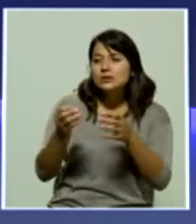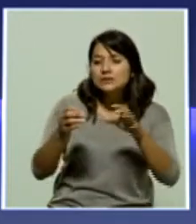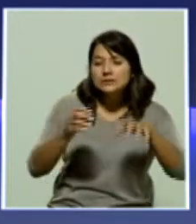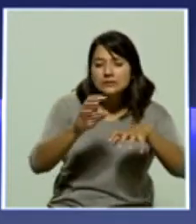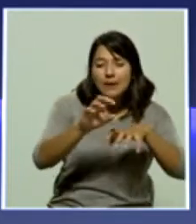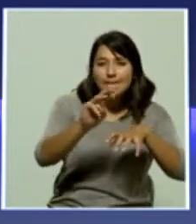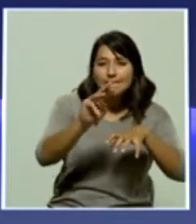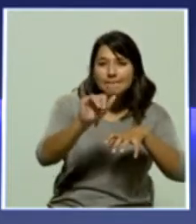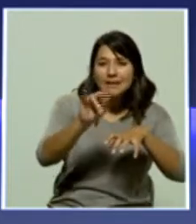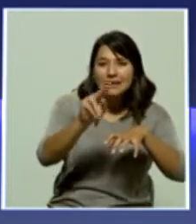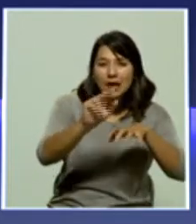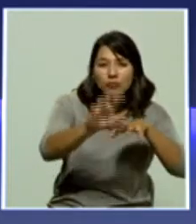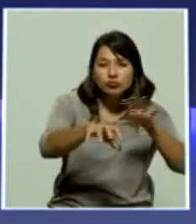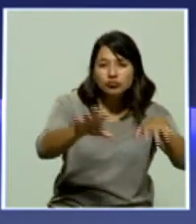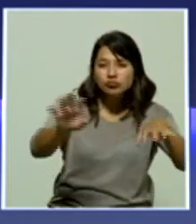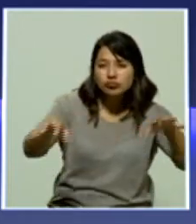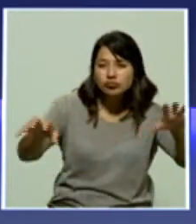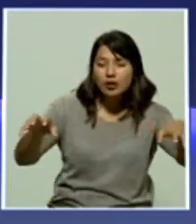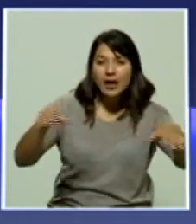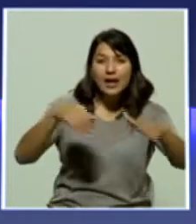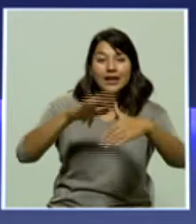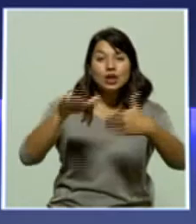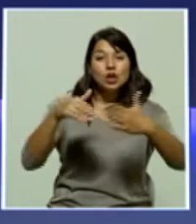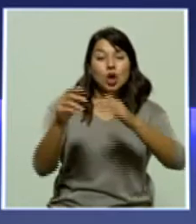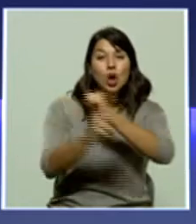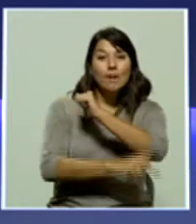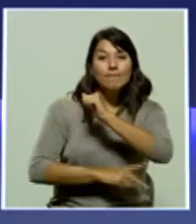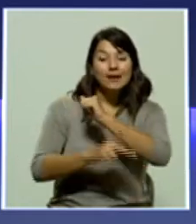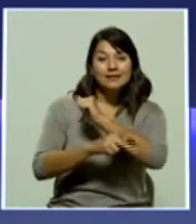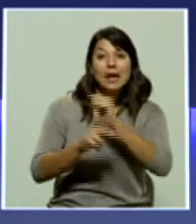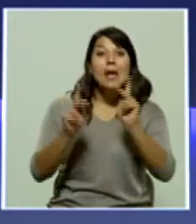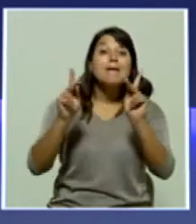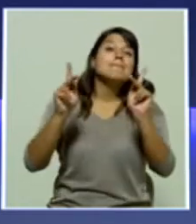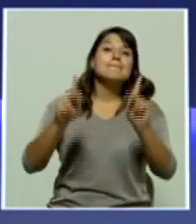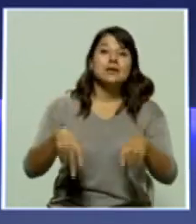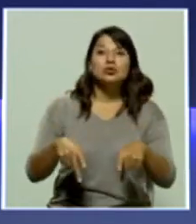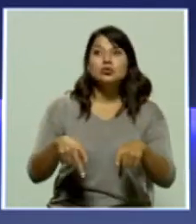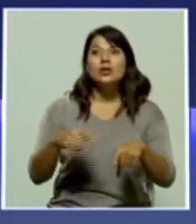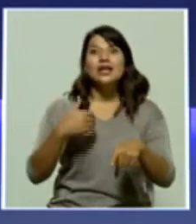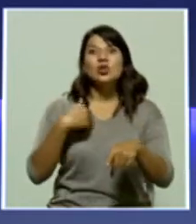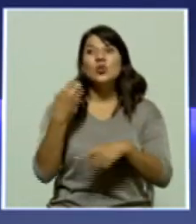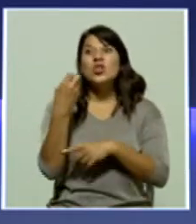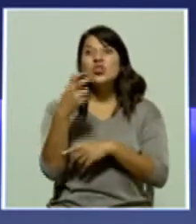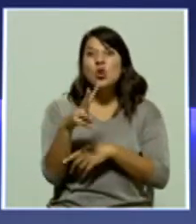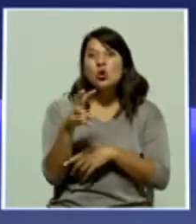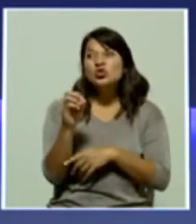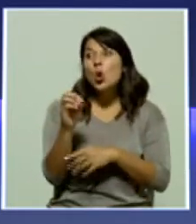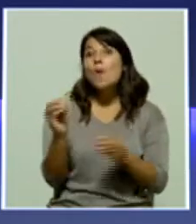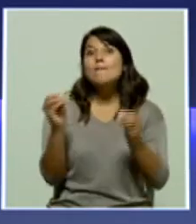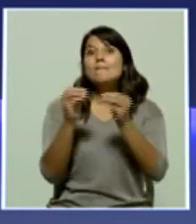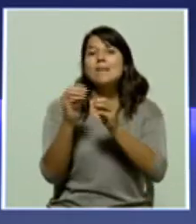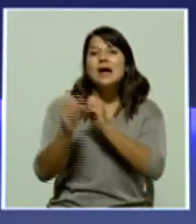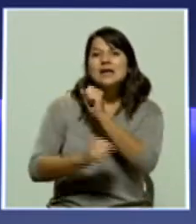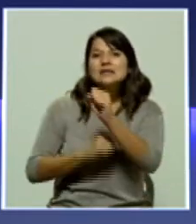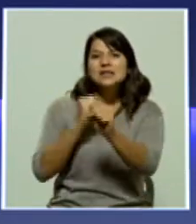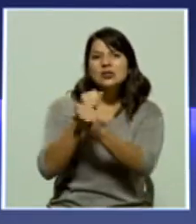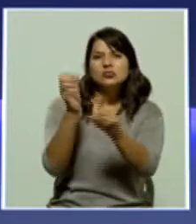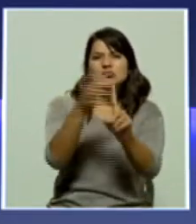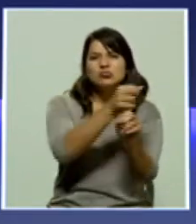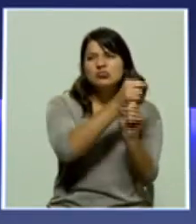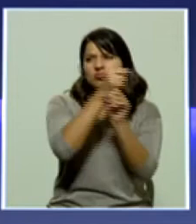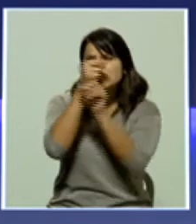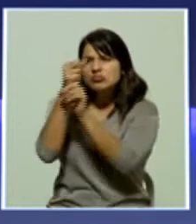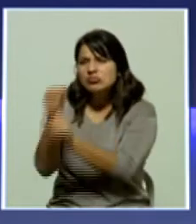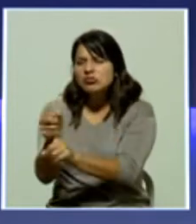país, personas que han pasado 12 o más años en cautiverio, viviendo en jaulas, en la